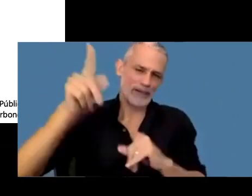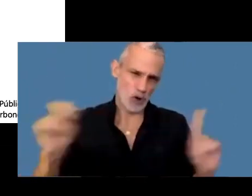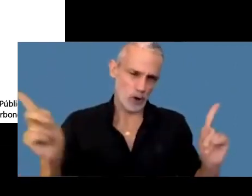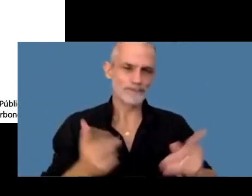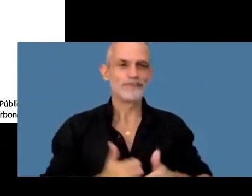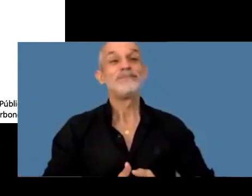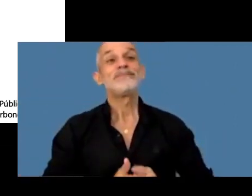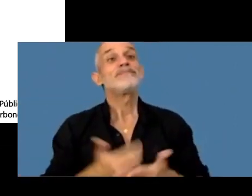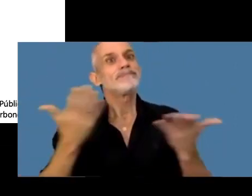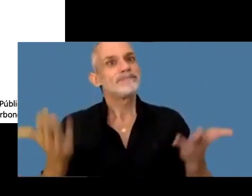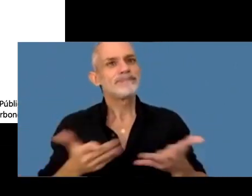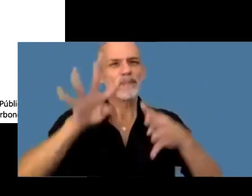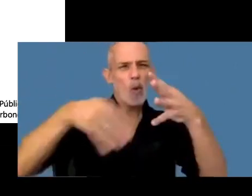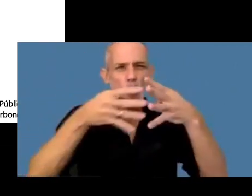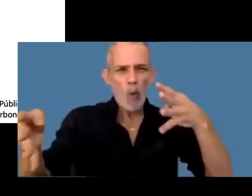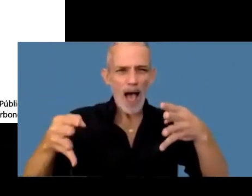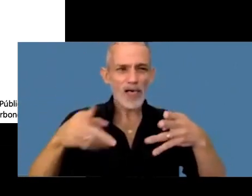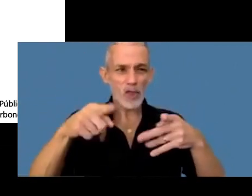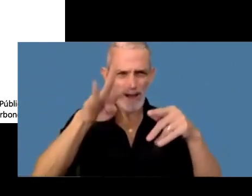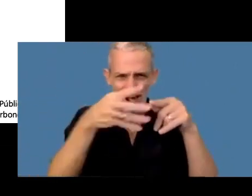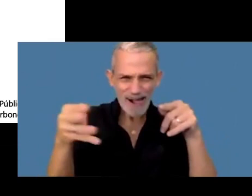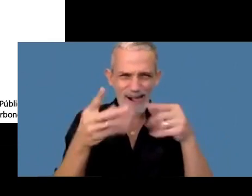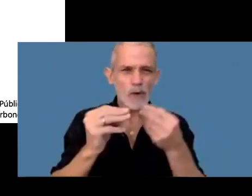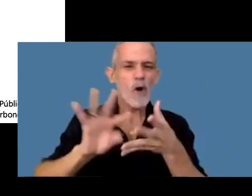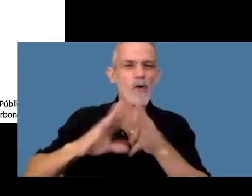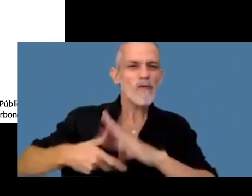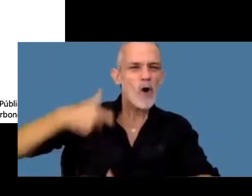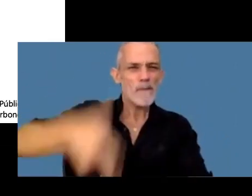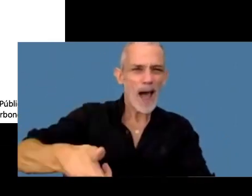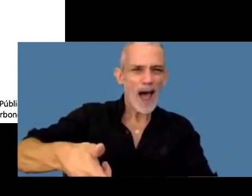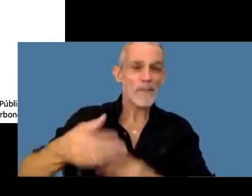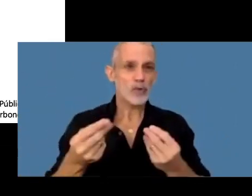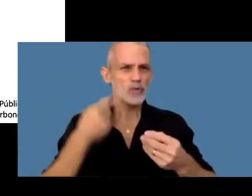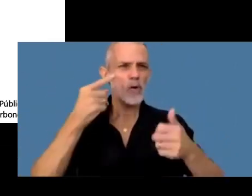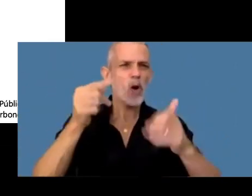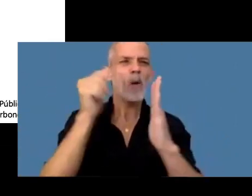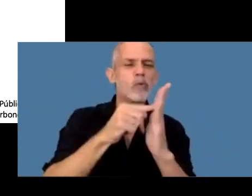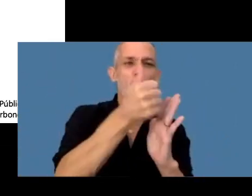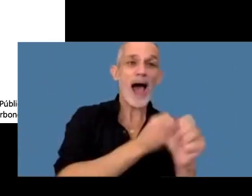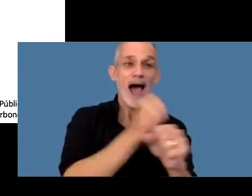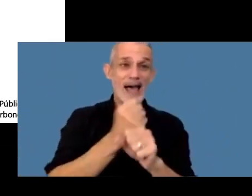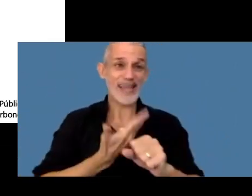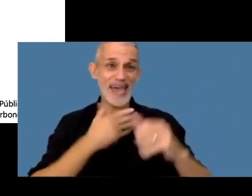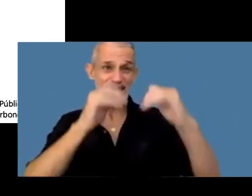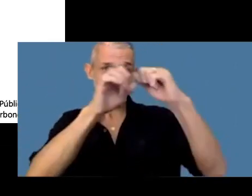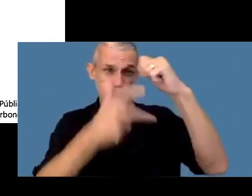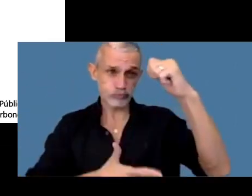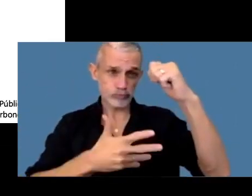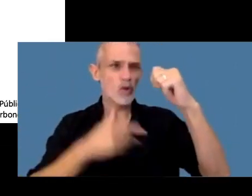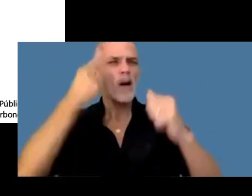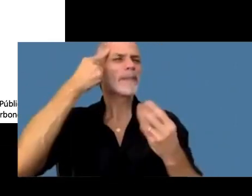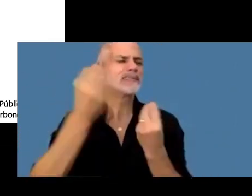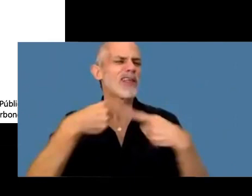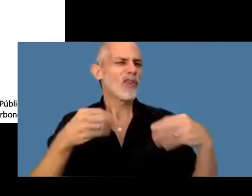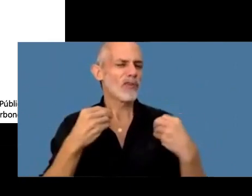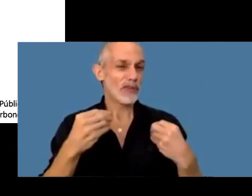este cuadrito, que lo he mencionado tipo de inversión, donde he mencionado incisos A a F, lo hice pensando en algo. Lo hice pensando cuando me dicen,